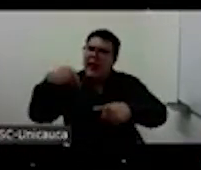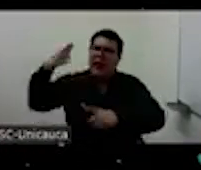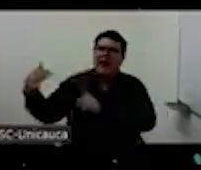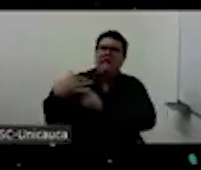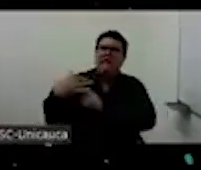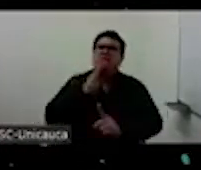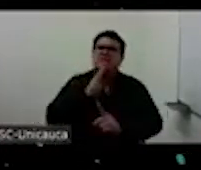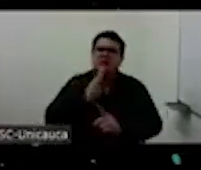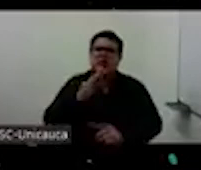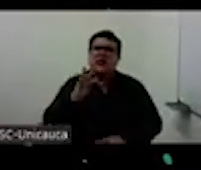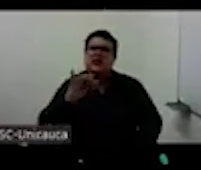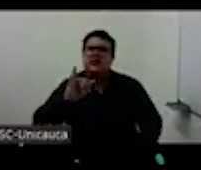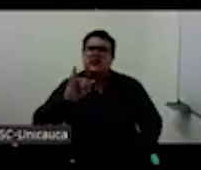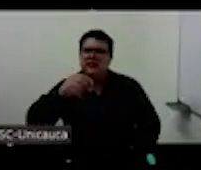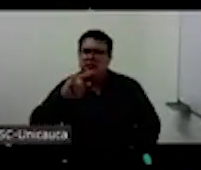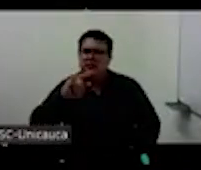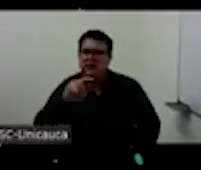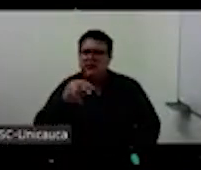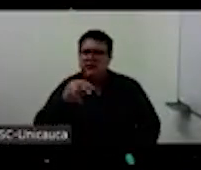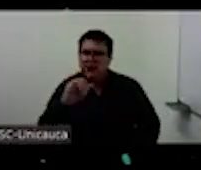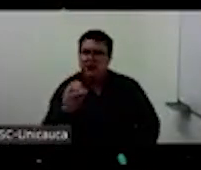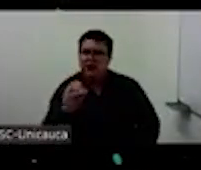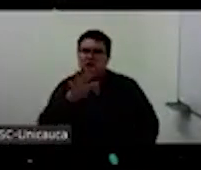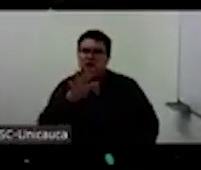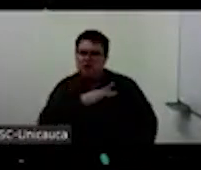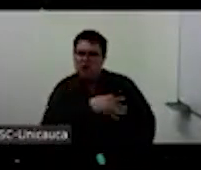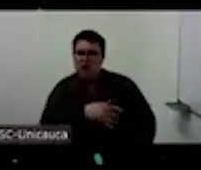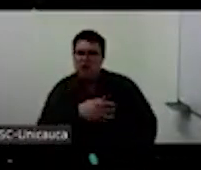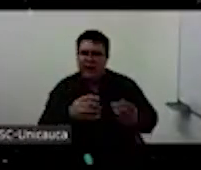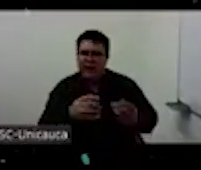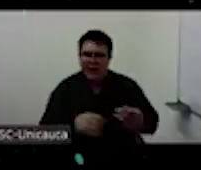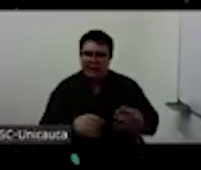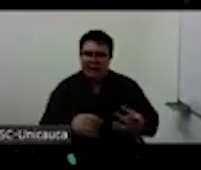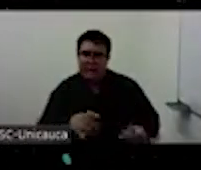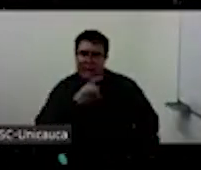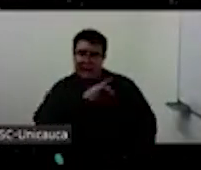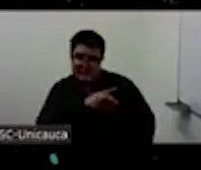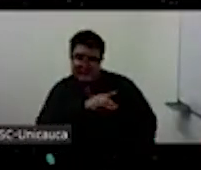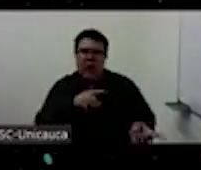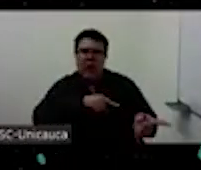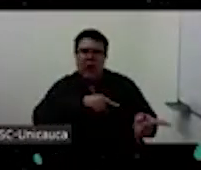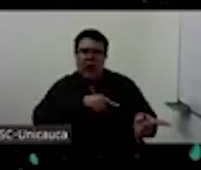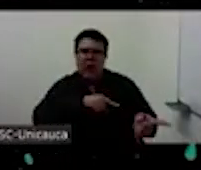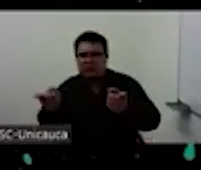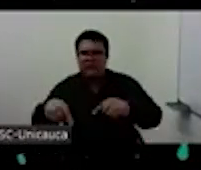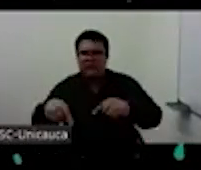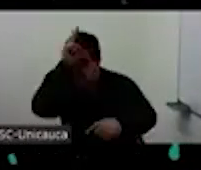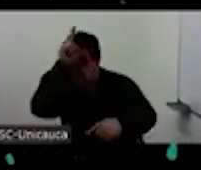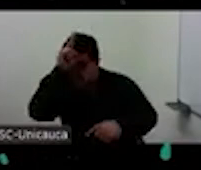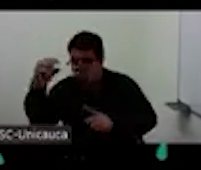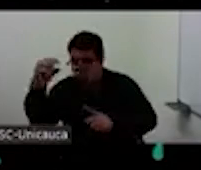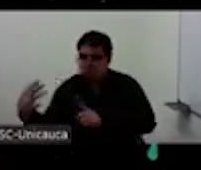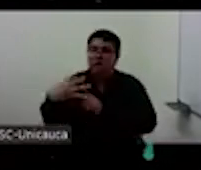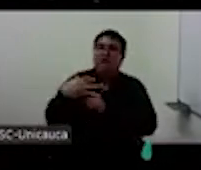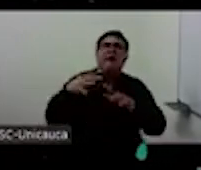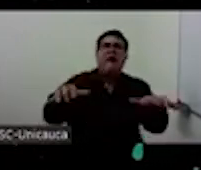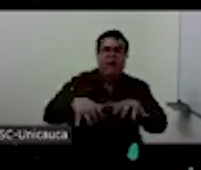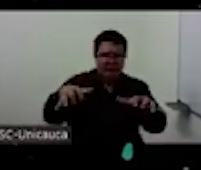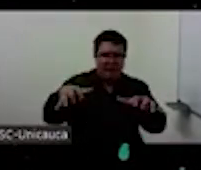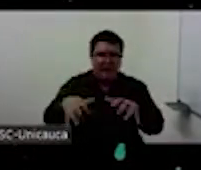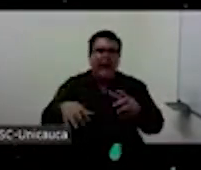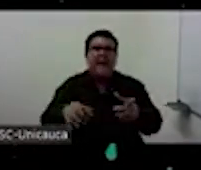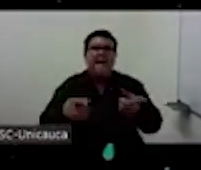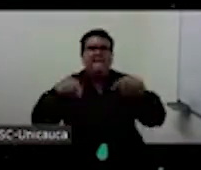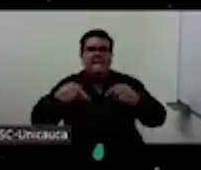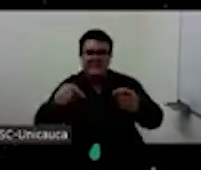cultura tiahuanaco-inca y otras propias de grupos indígenas de la zona norte. Según algunos cronistas, estos textiles